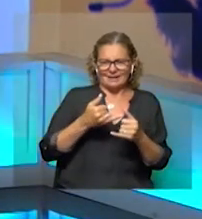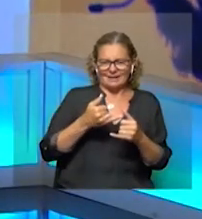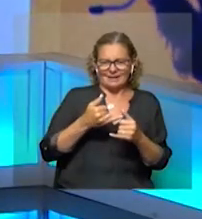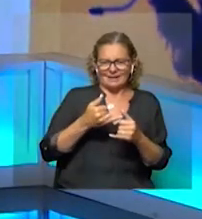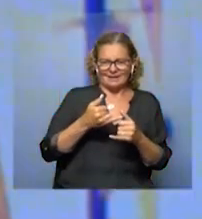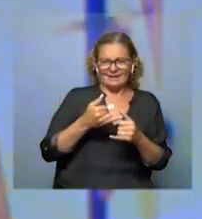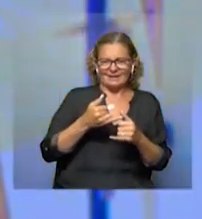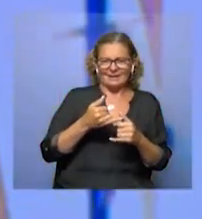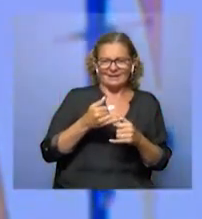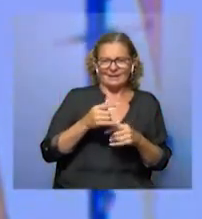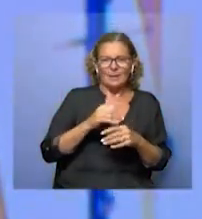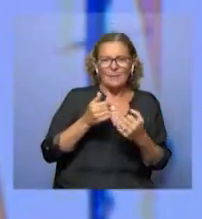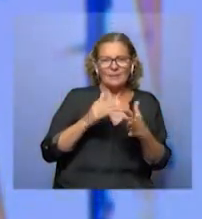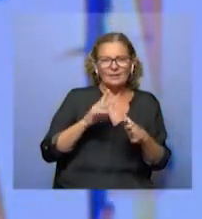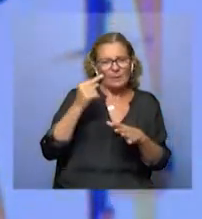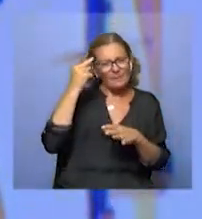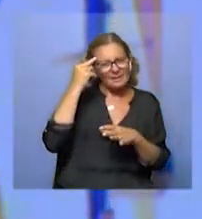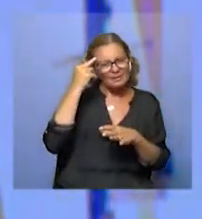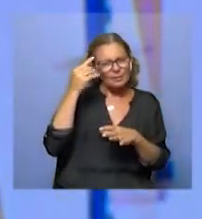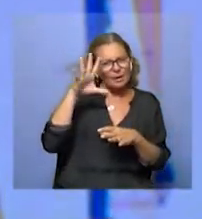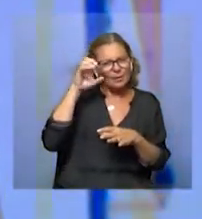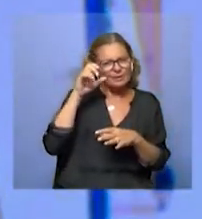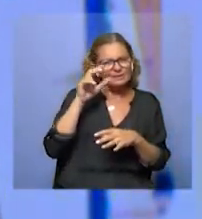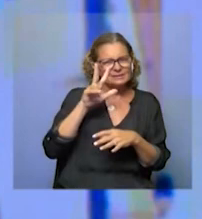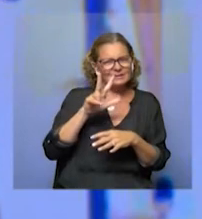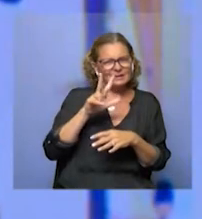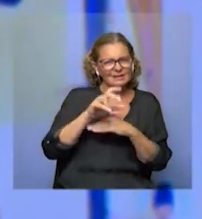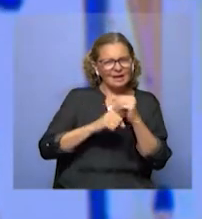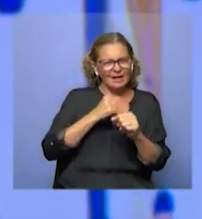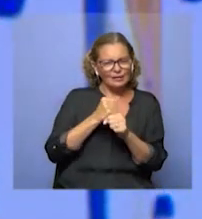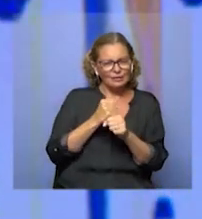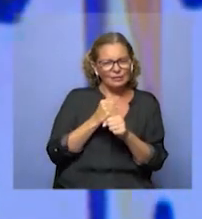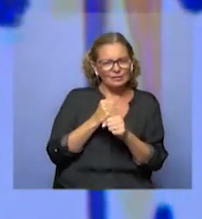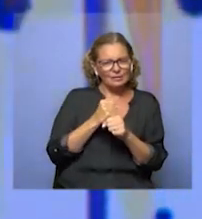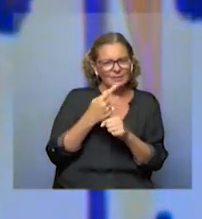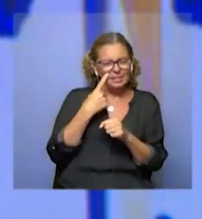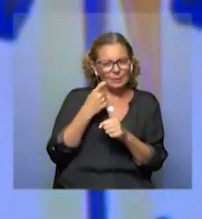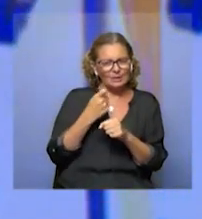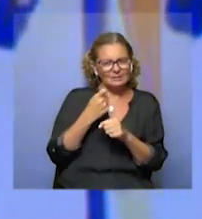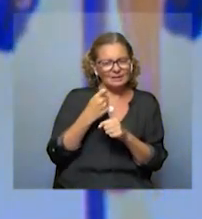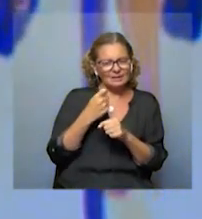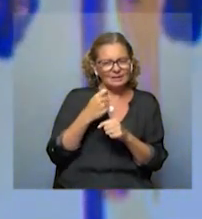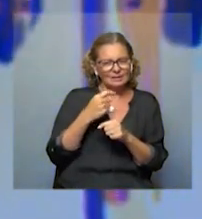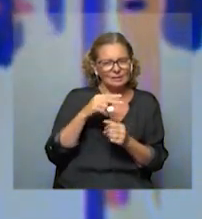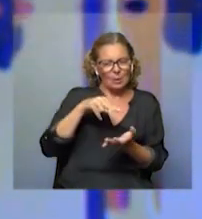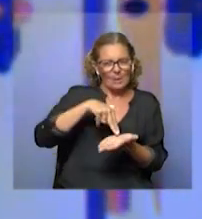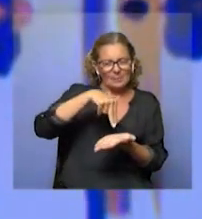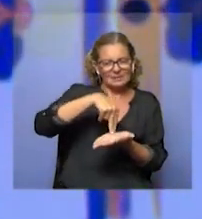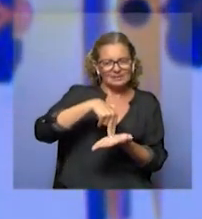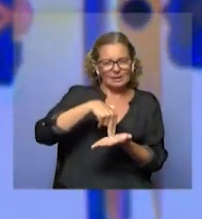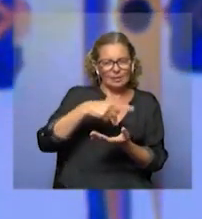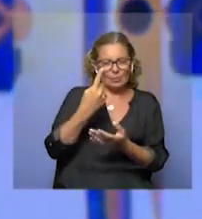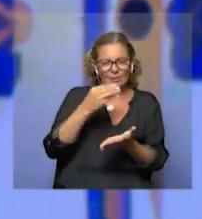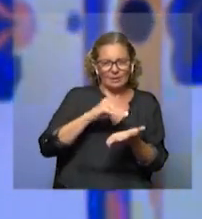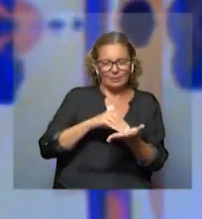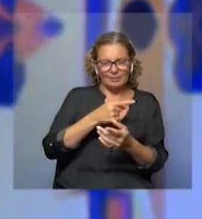oxidada Pero empezó Me acuerdo cuando tenía creo que tres años que me di cuenta enseguida que no pintaba hacerlo como hacer una